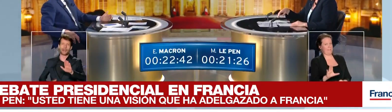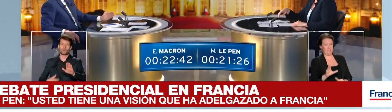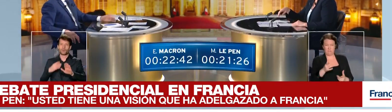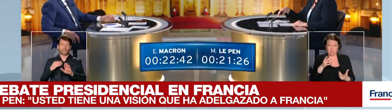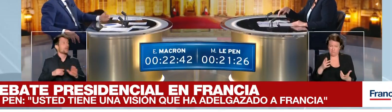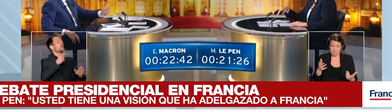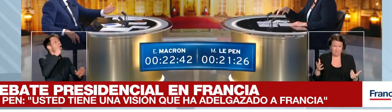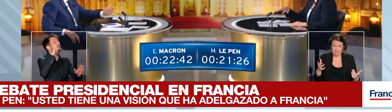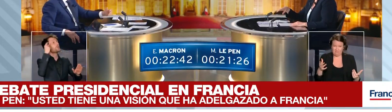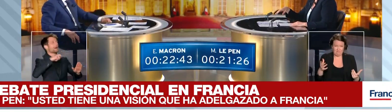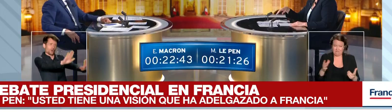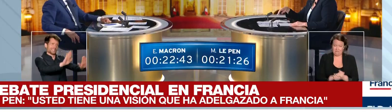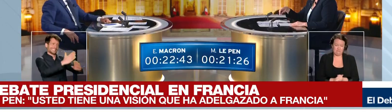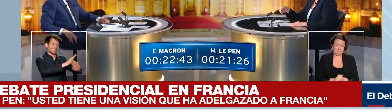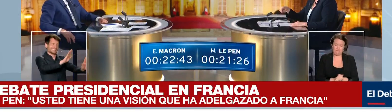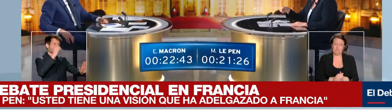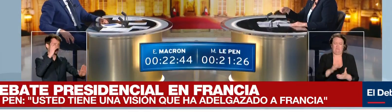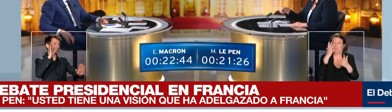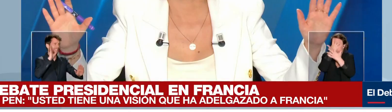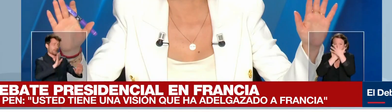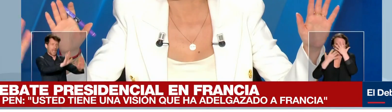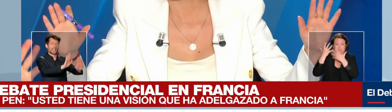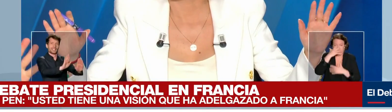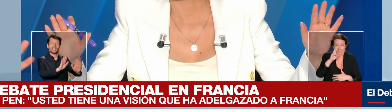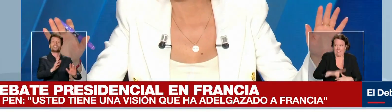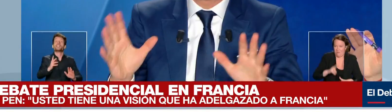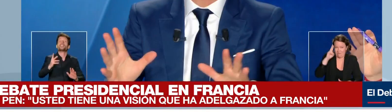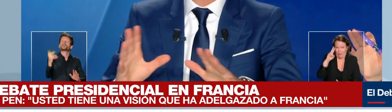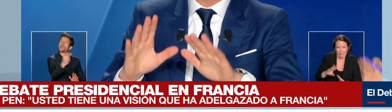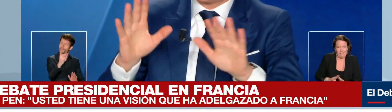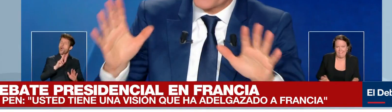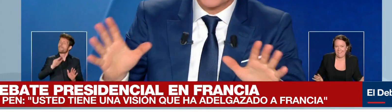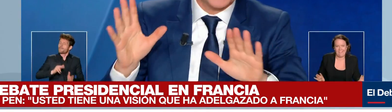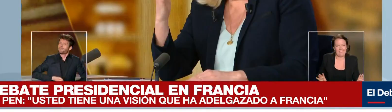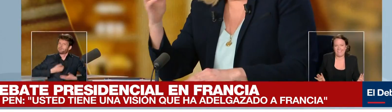Señora Le Pen, es históricamente cierto y es factual.